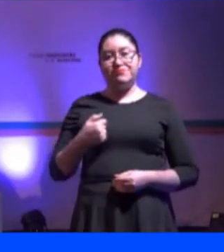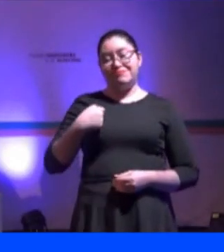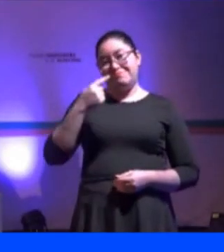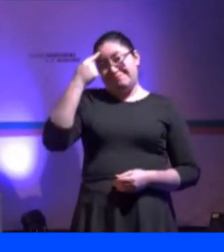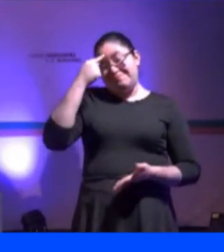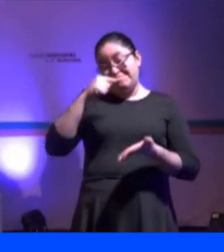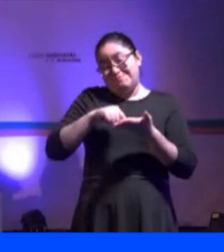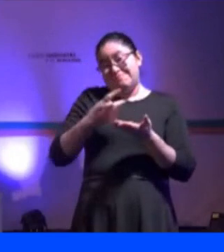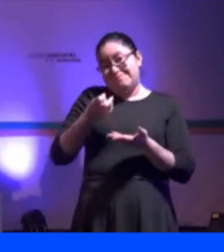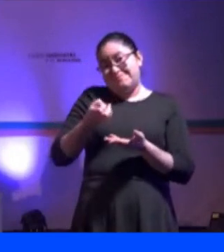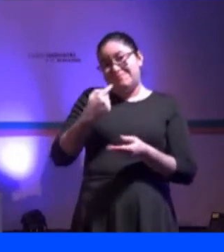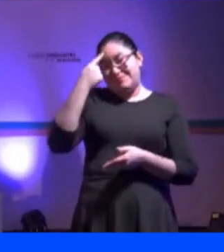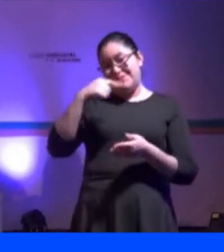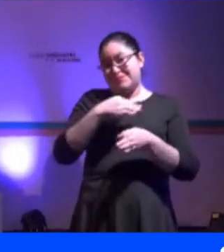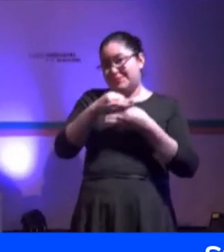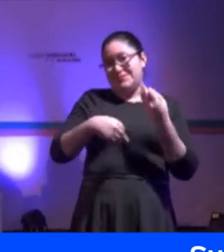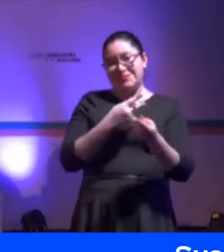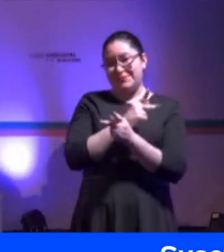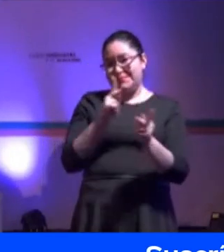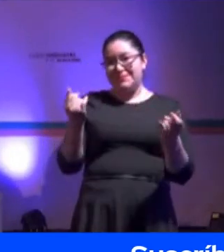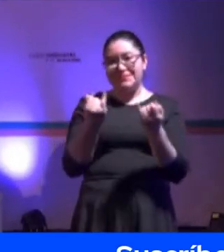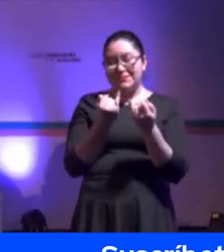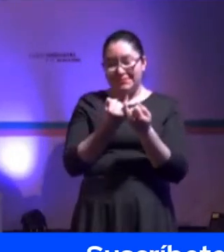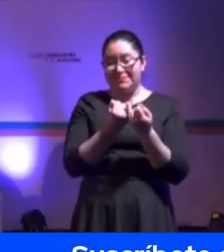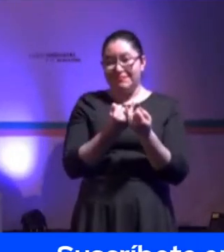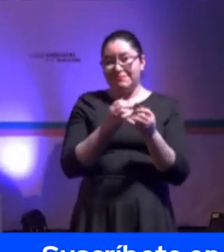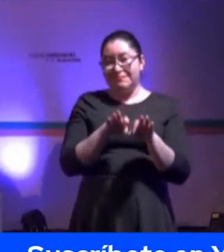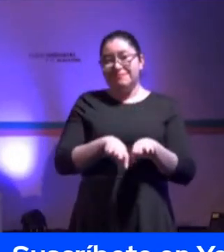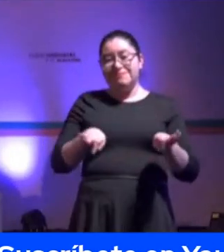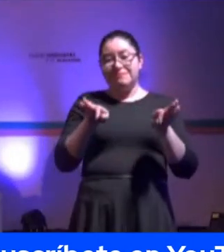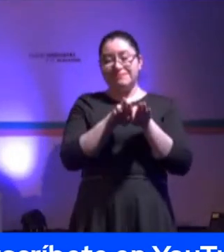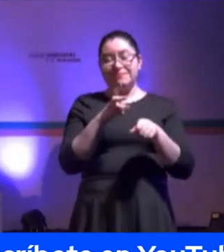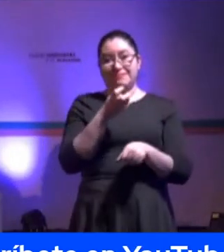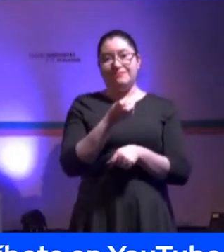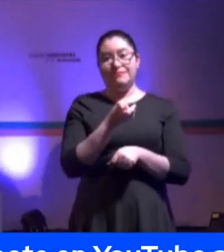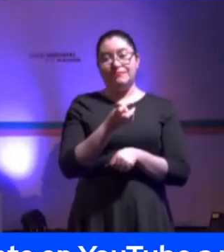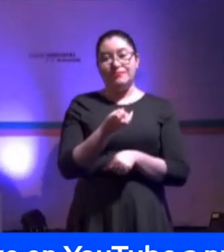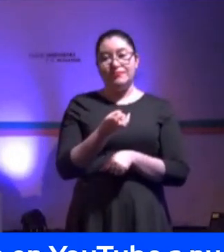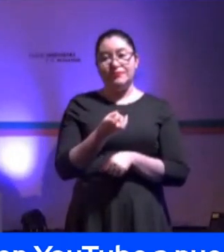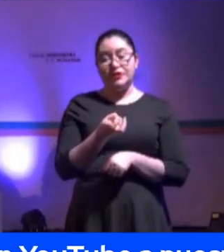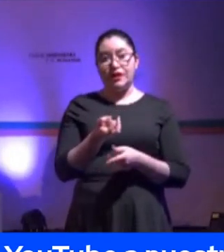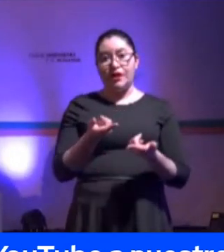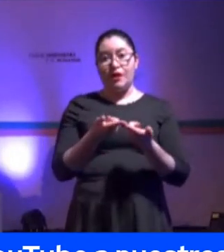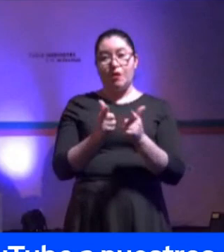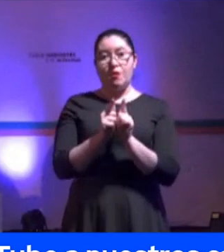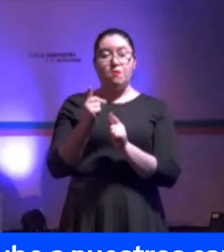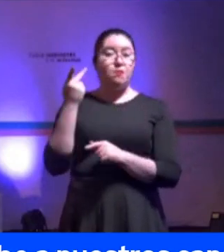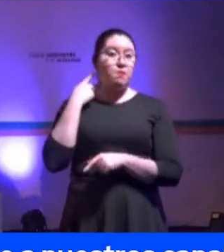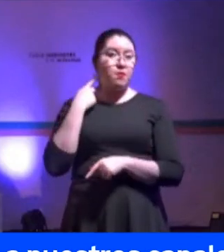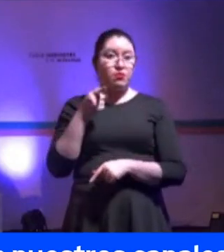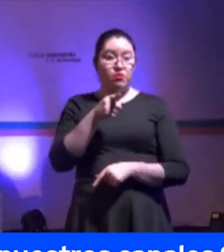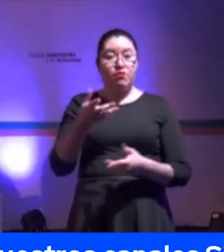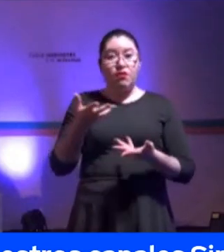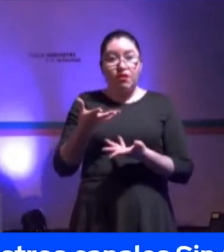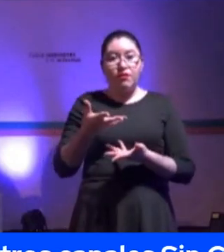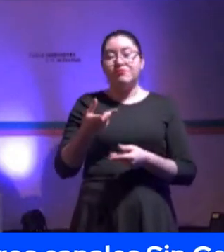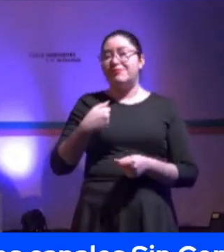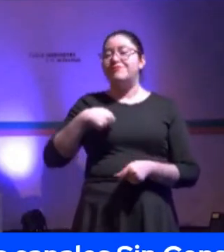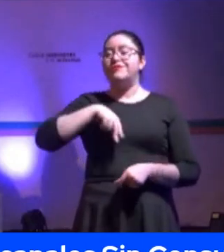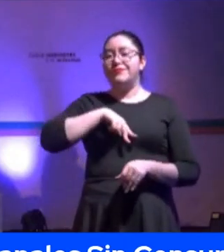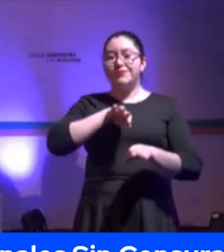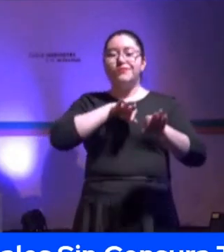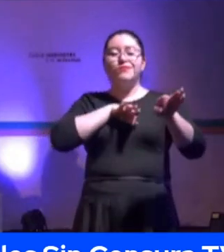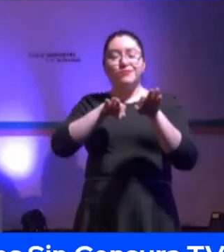yo, y creo que hablo a nombre de todos, el principal factor. No depende de los políticos, depende del trabajo del